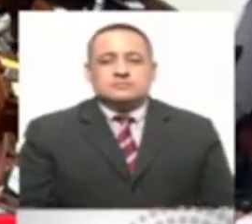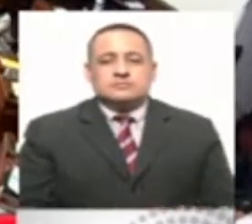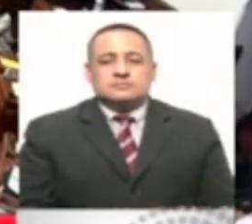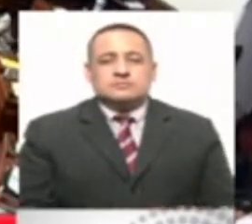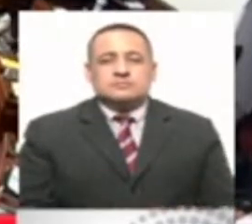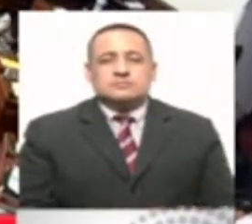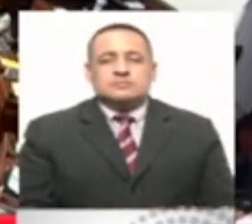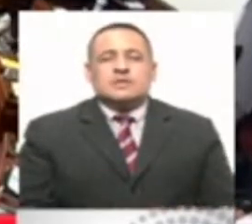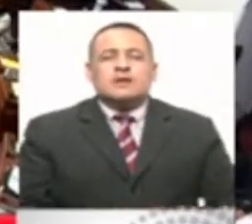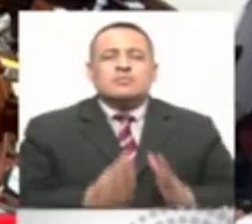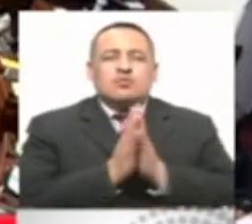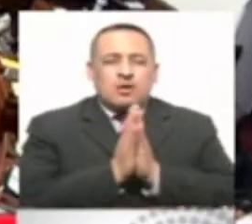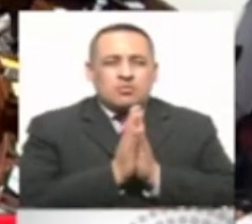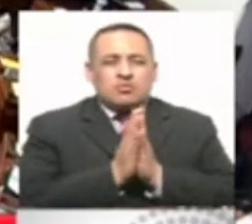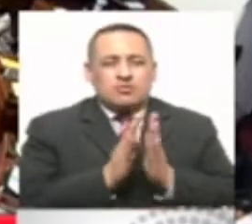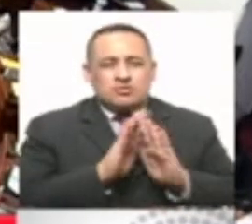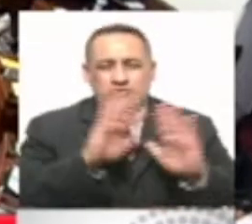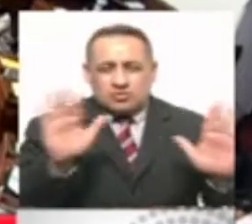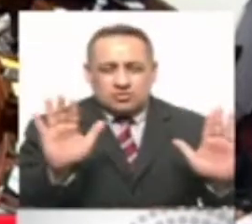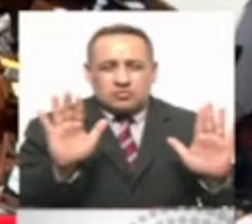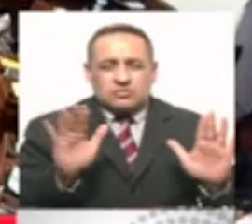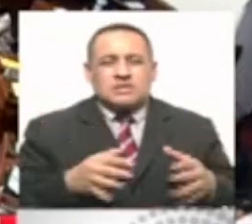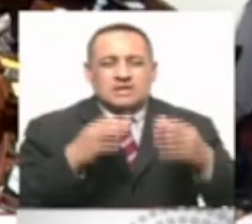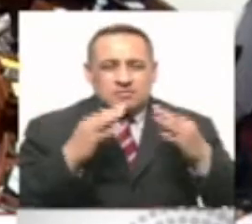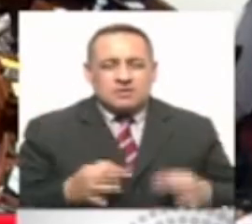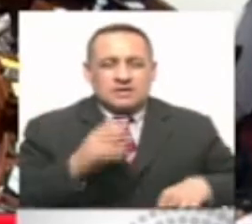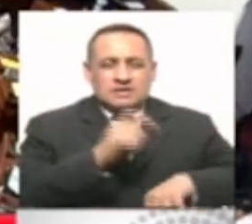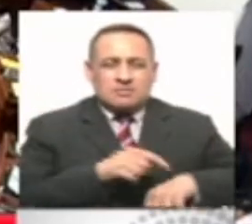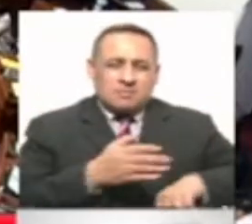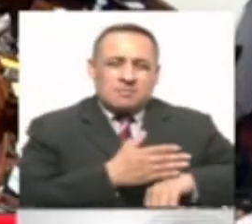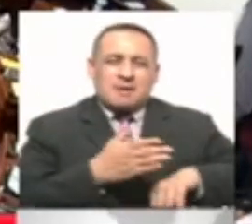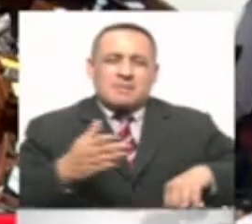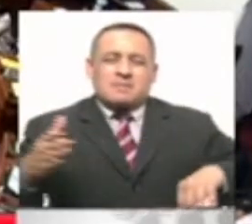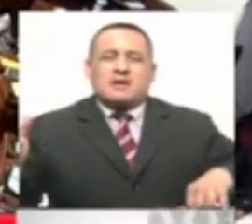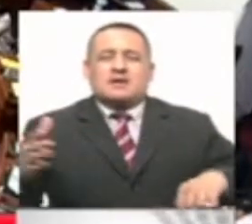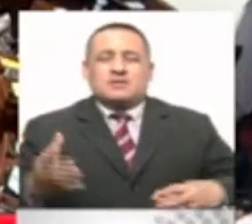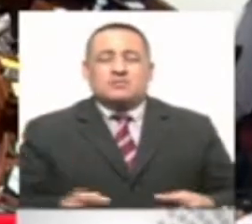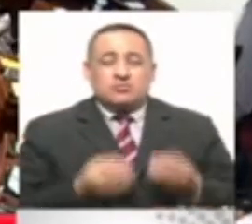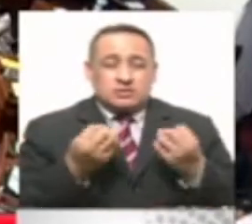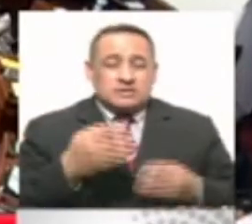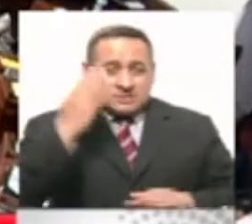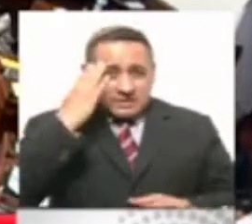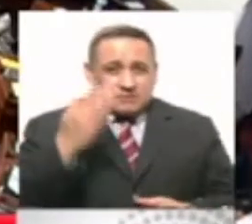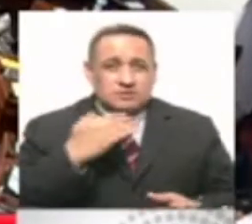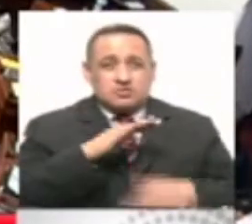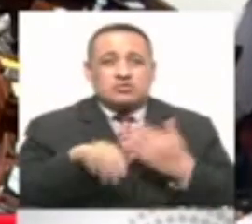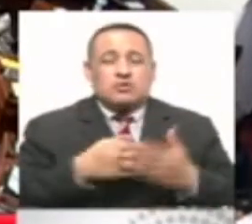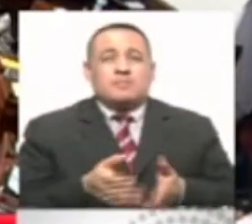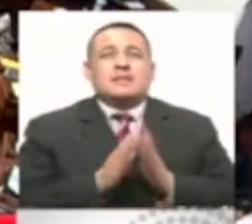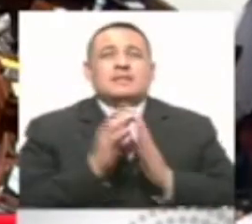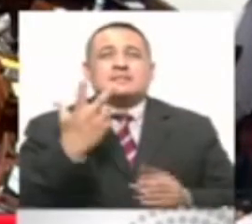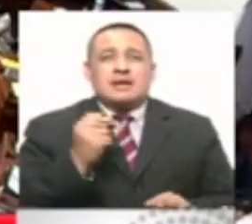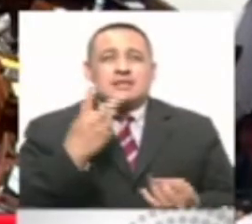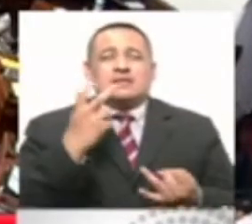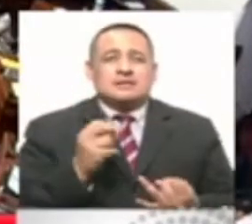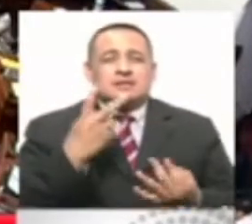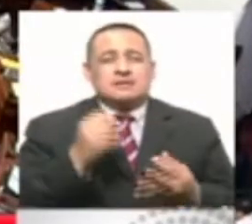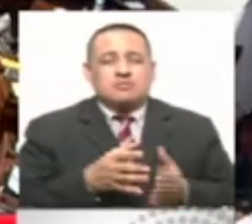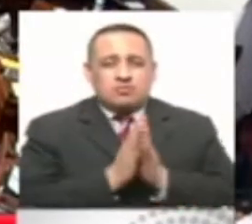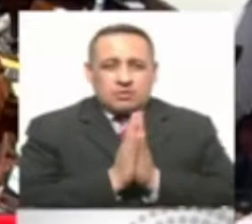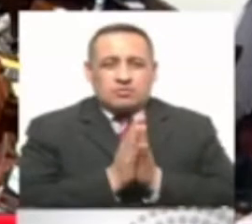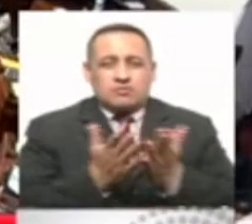Lamentablemente. Tratemos de cumplir en el tiempo para que no se alargue más, porque si se dan cuenta todos me están pidiendo 30 segundos más, por